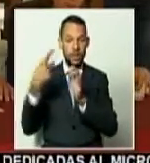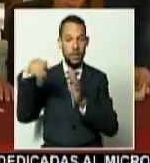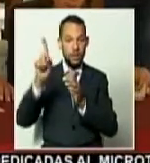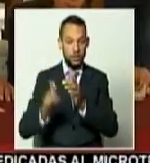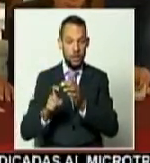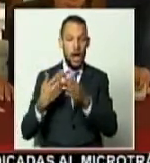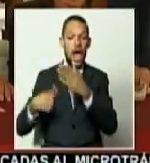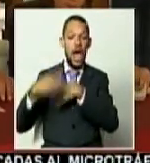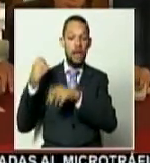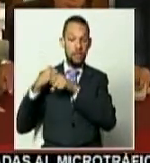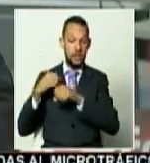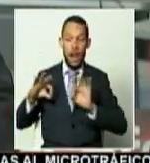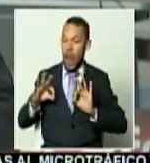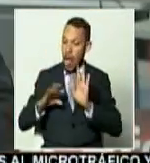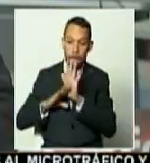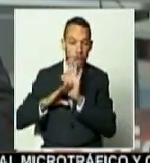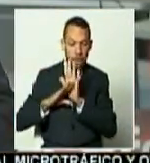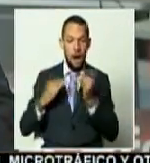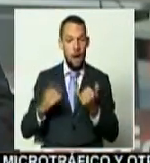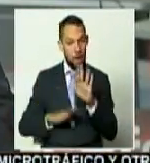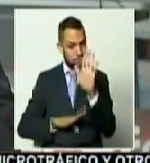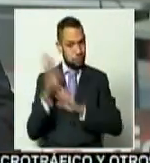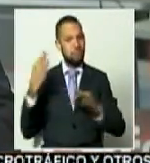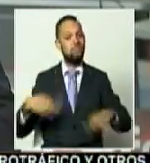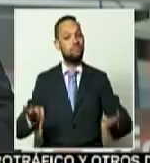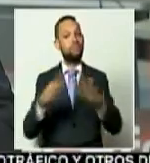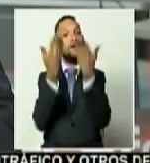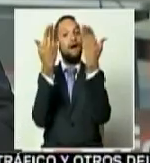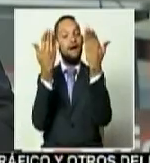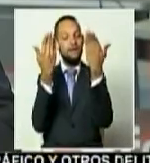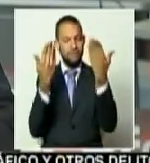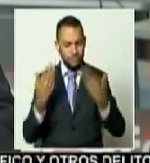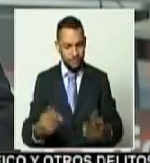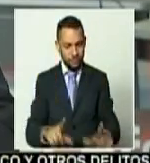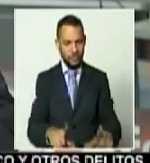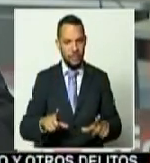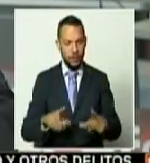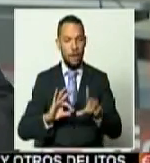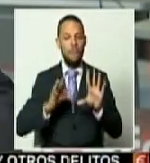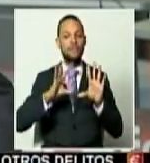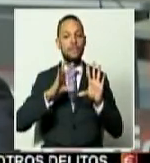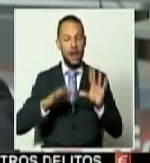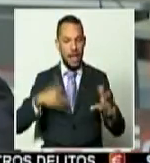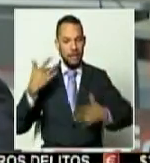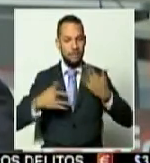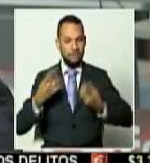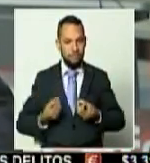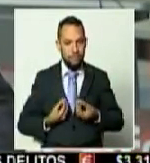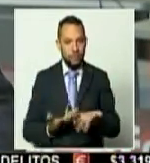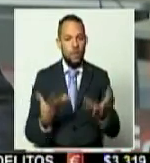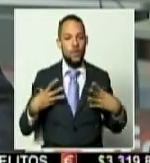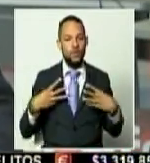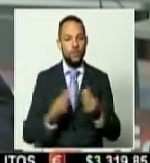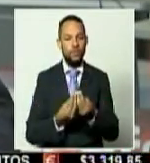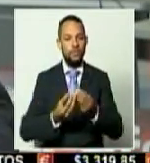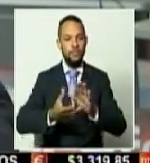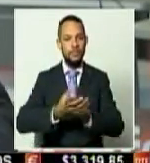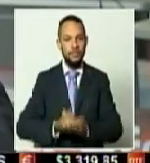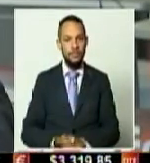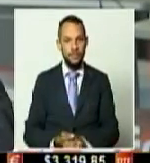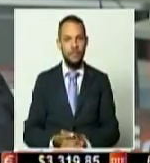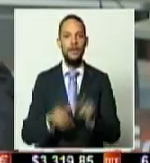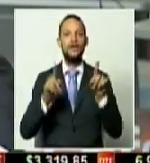respecto al año anterior. Grandes resultados que siguen certificando que somos expresión de lo nuestro.